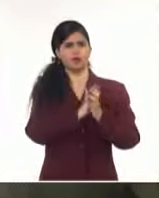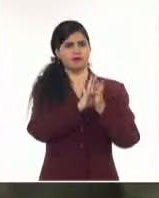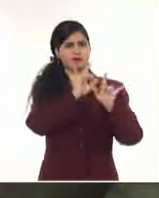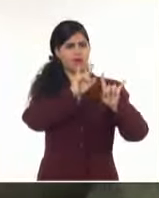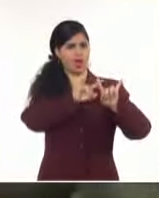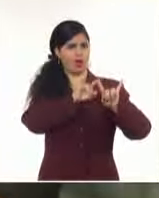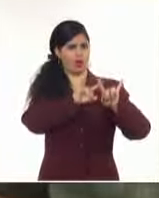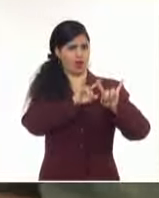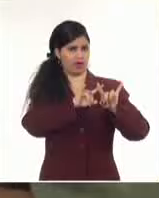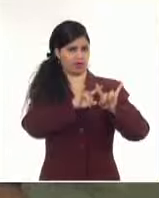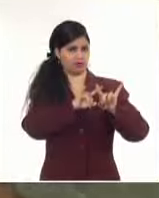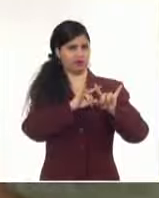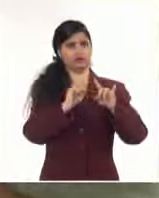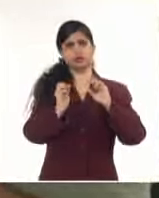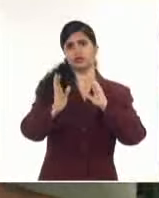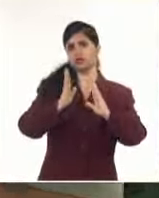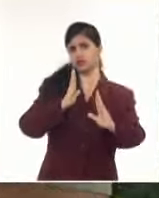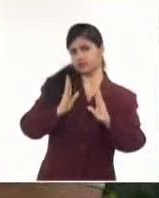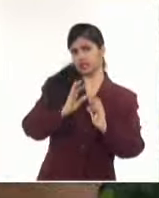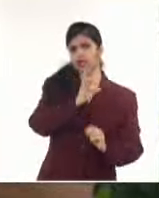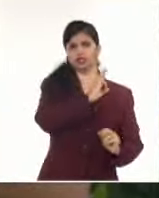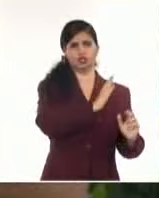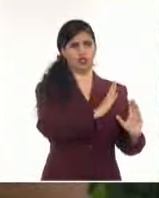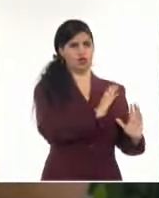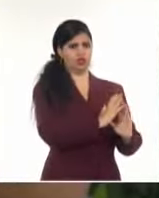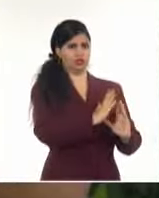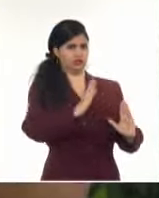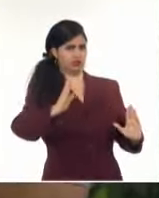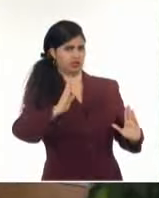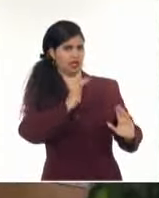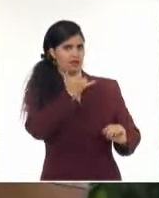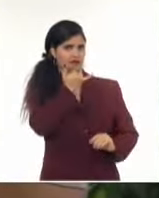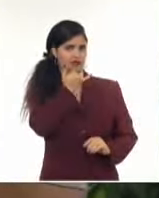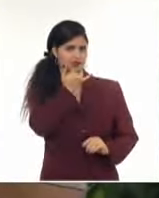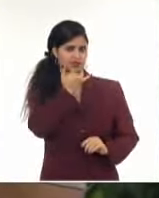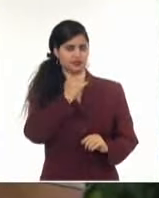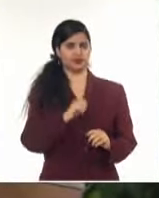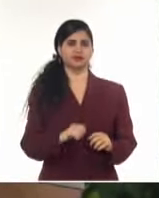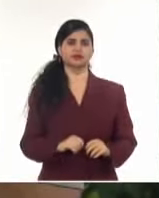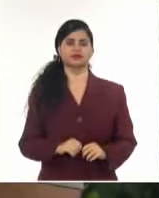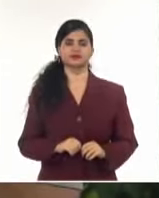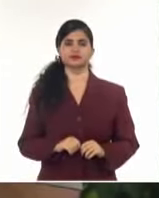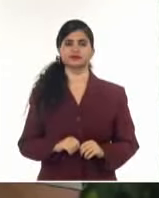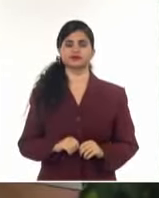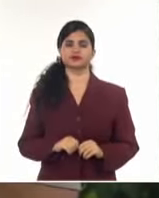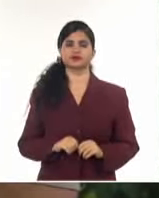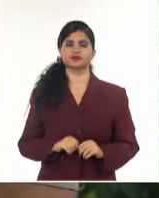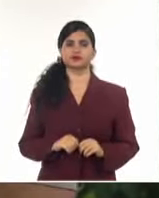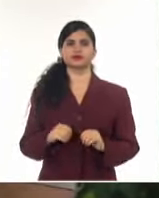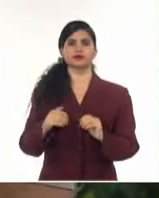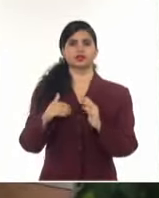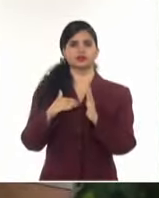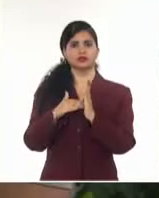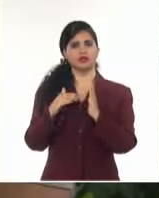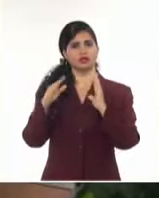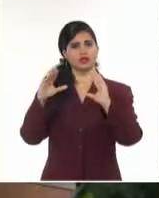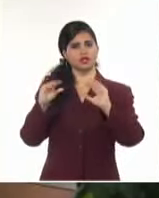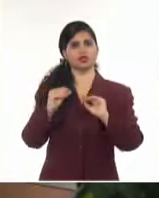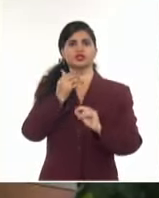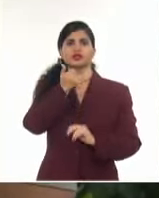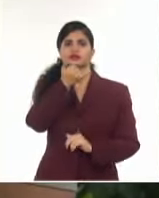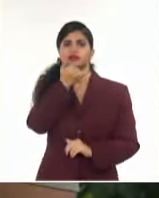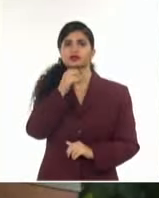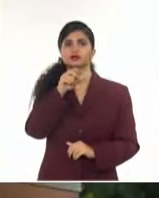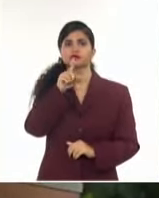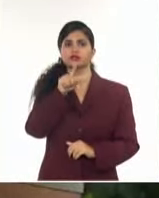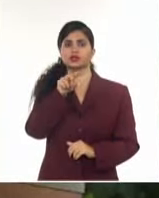zona central hasta la zona oriental del país, y ya para la noche la afectación debe ser 172